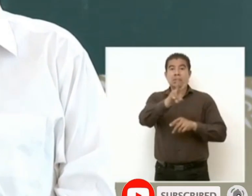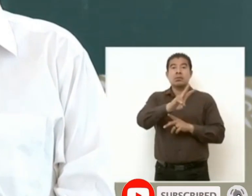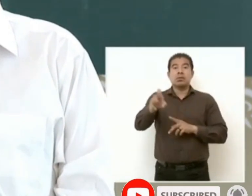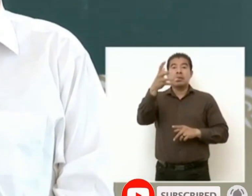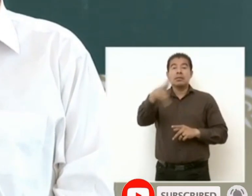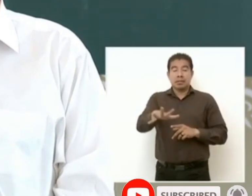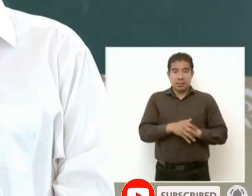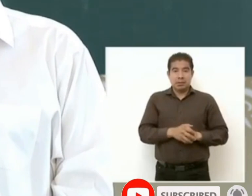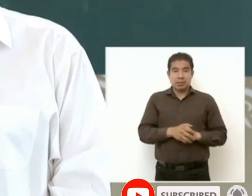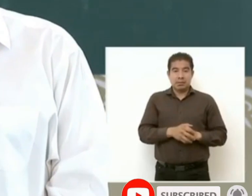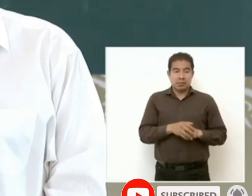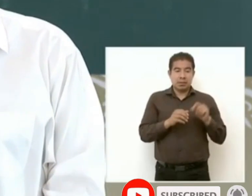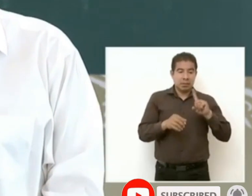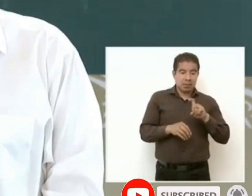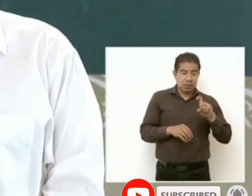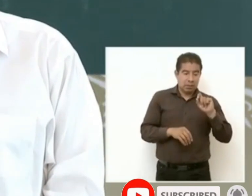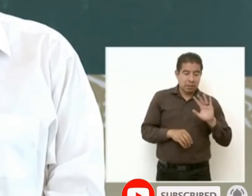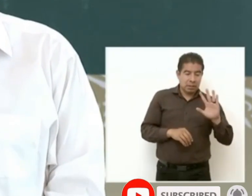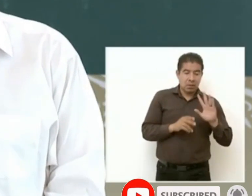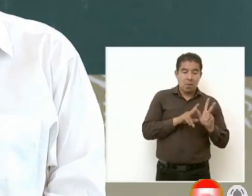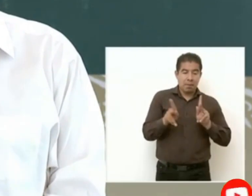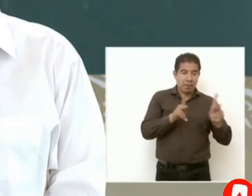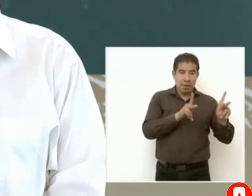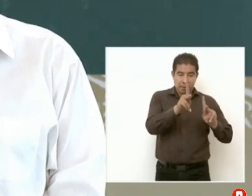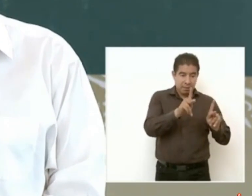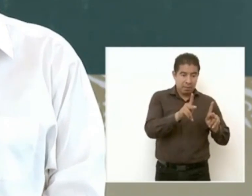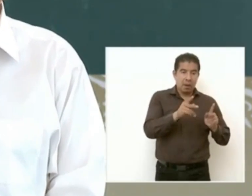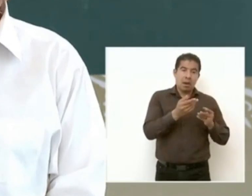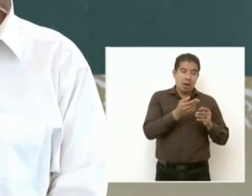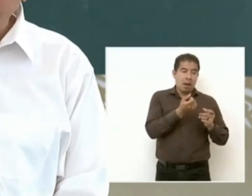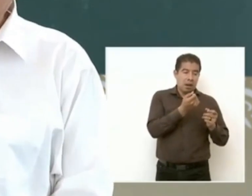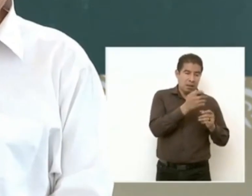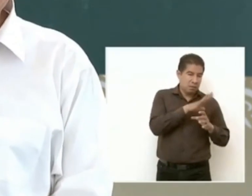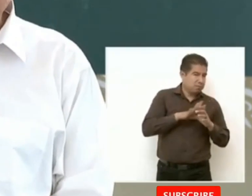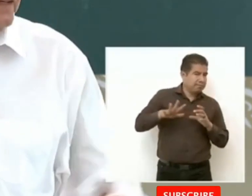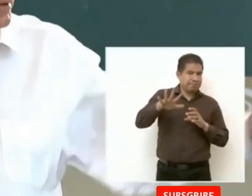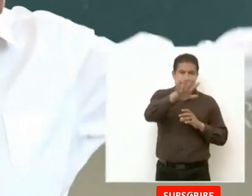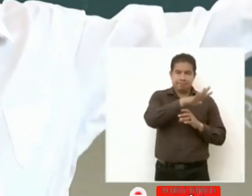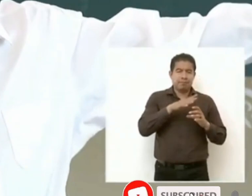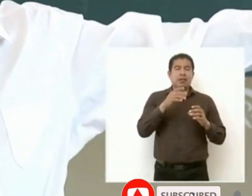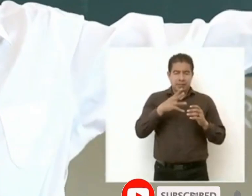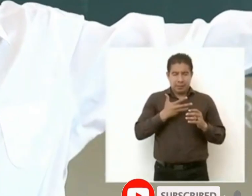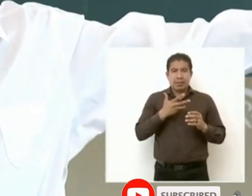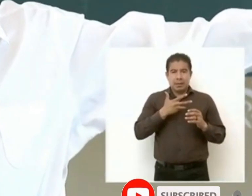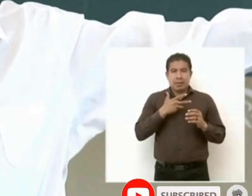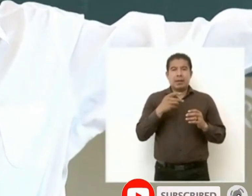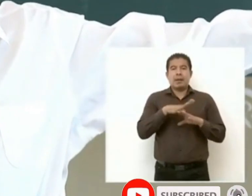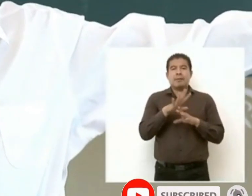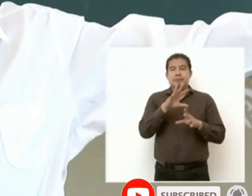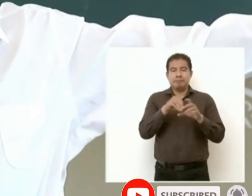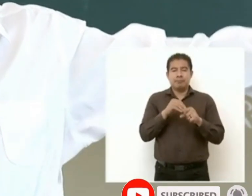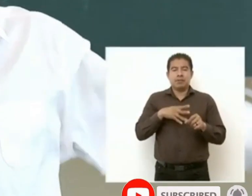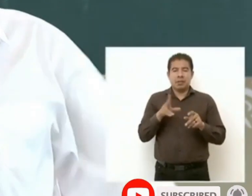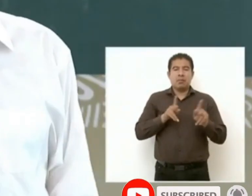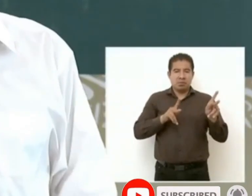210. Si hay 125 municipios, quiere decir que en todas las cabeceras municipales va a haber una sucursal del